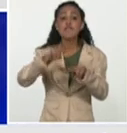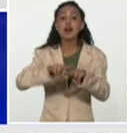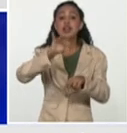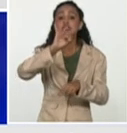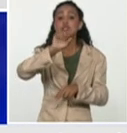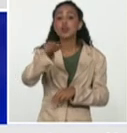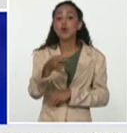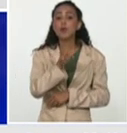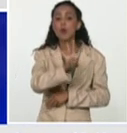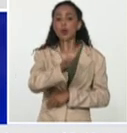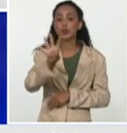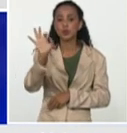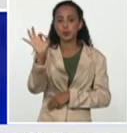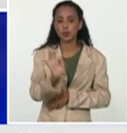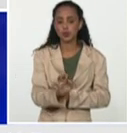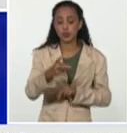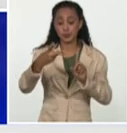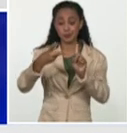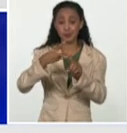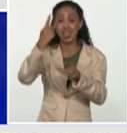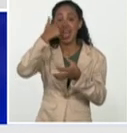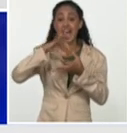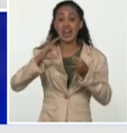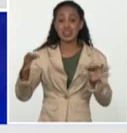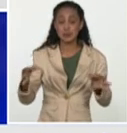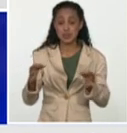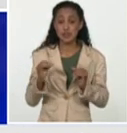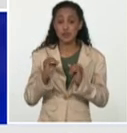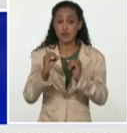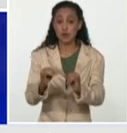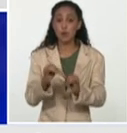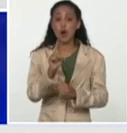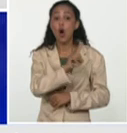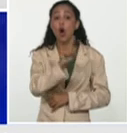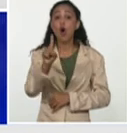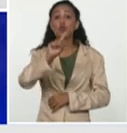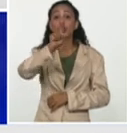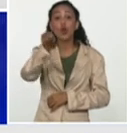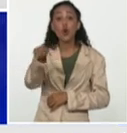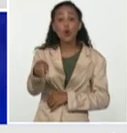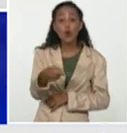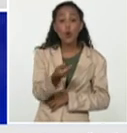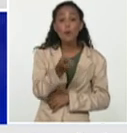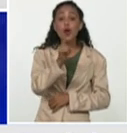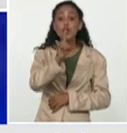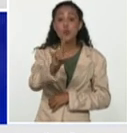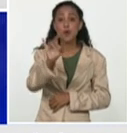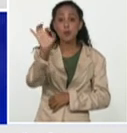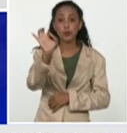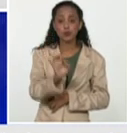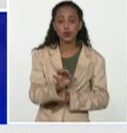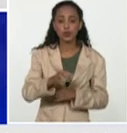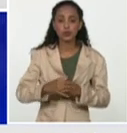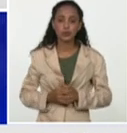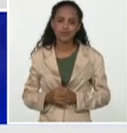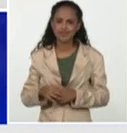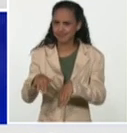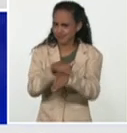7,44%, en Artemisa un 11,9%,